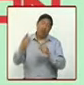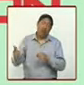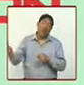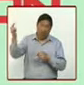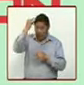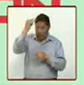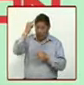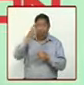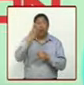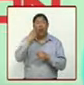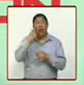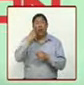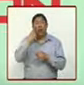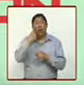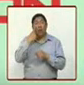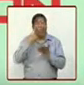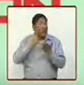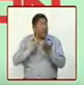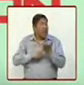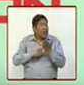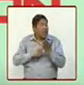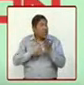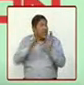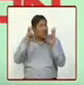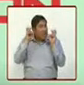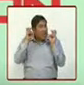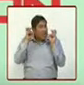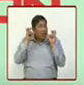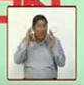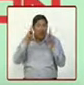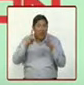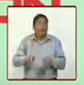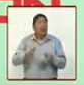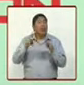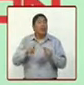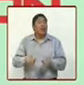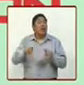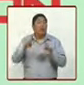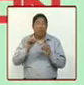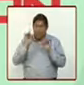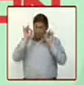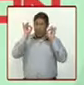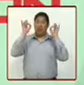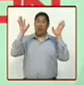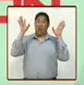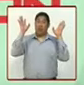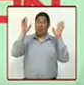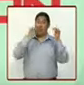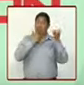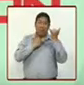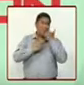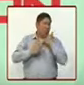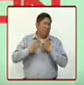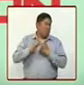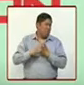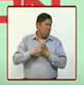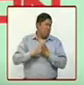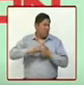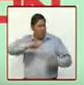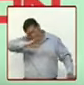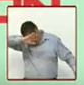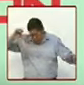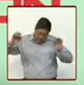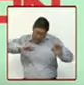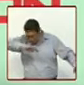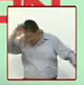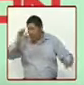del Alto, vamos a conocer sobre esta cartelera y estos personajes que realmente me sorprendió, el Tiscutiscu, estaban ahí, pues,